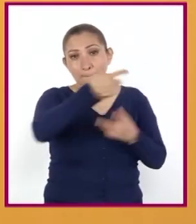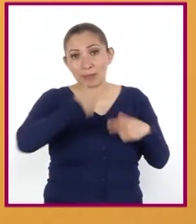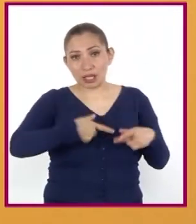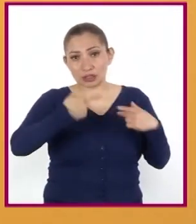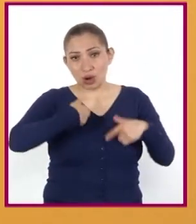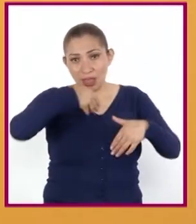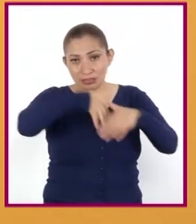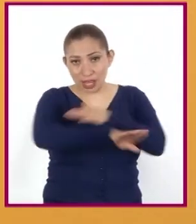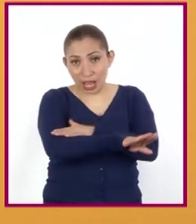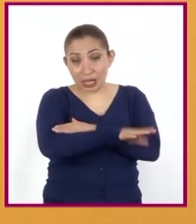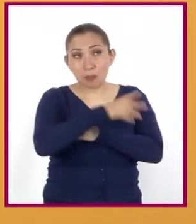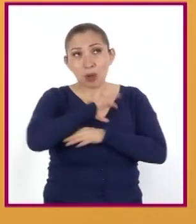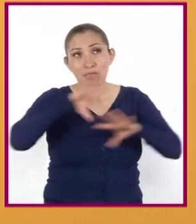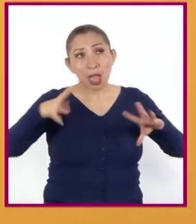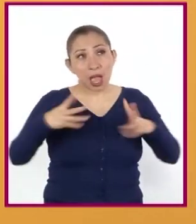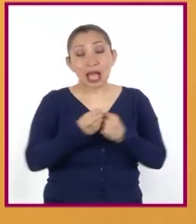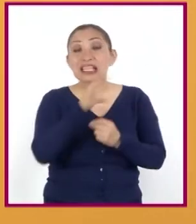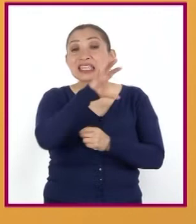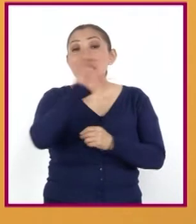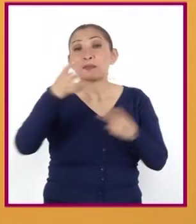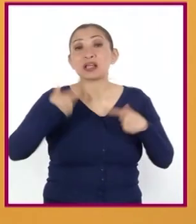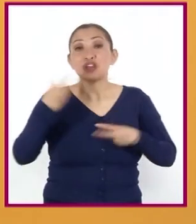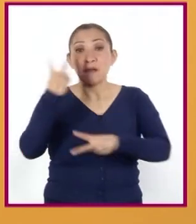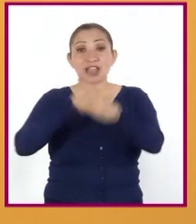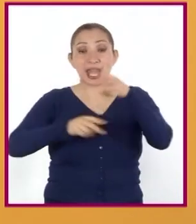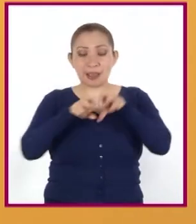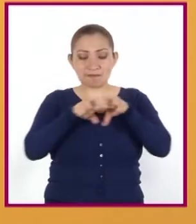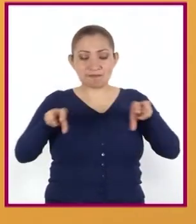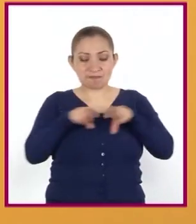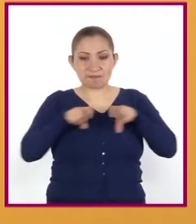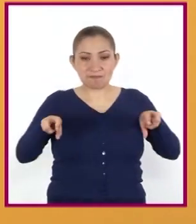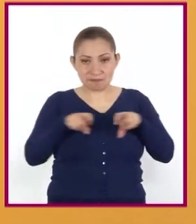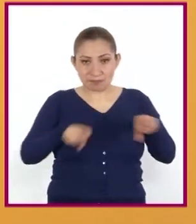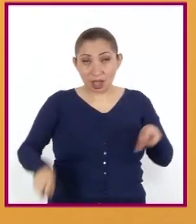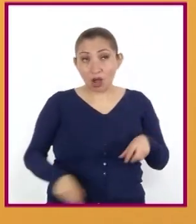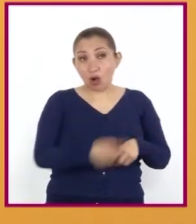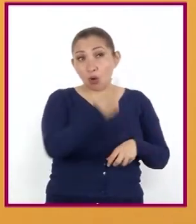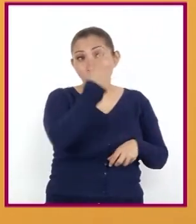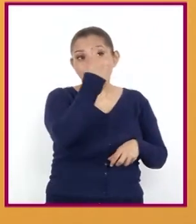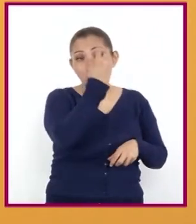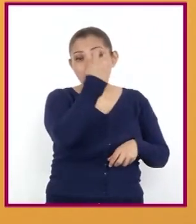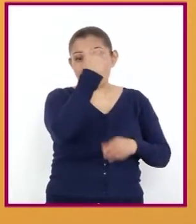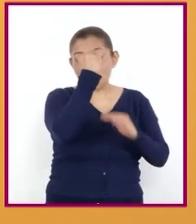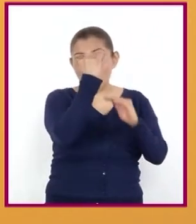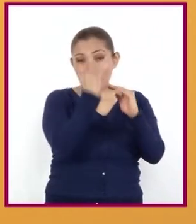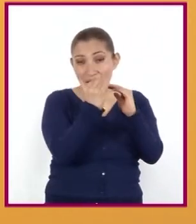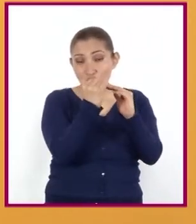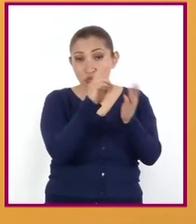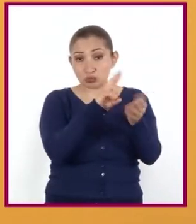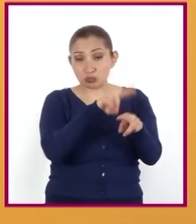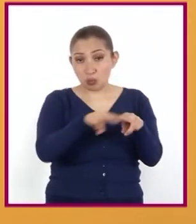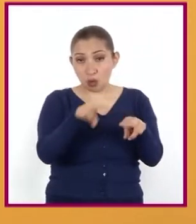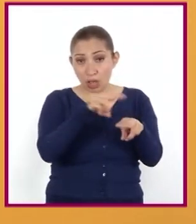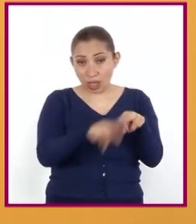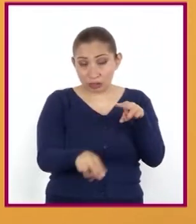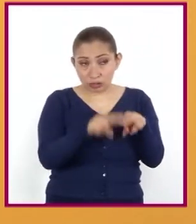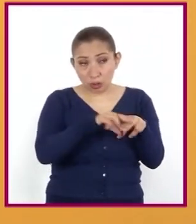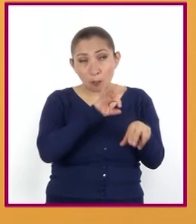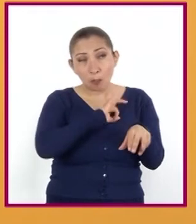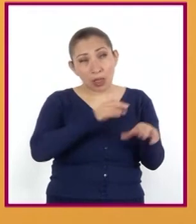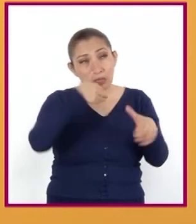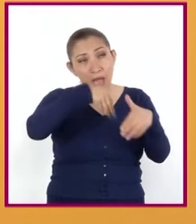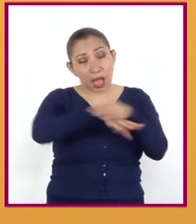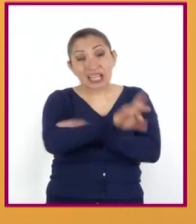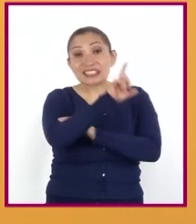tener 500 espectadores. Piensa también que por cada peso que reduzca el costo del boleto, podrían ingresar